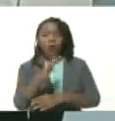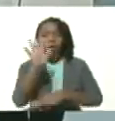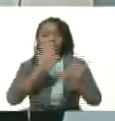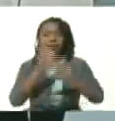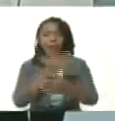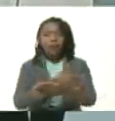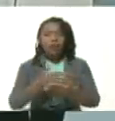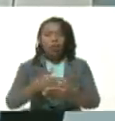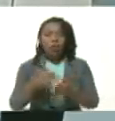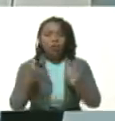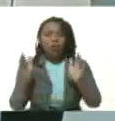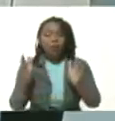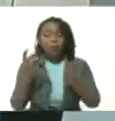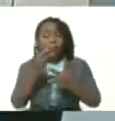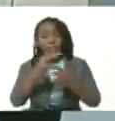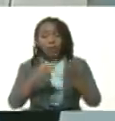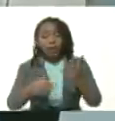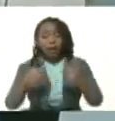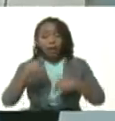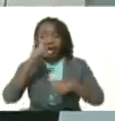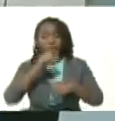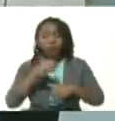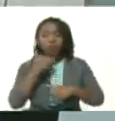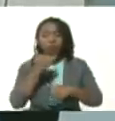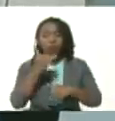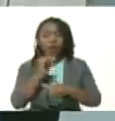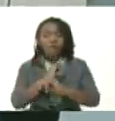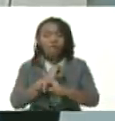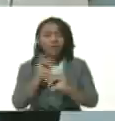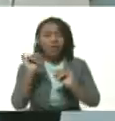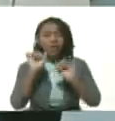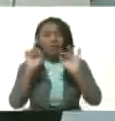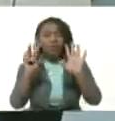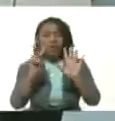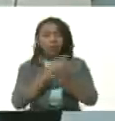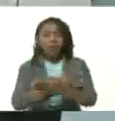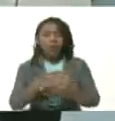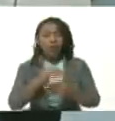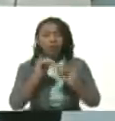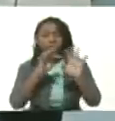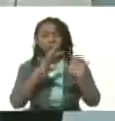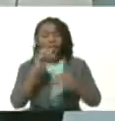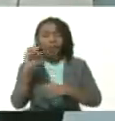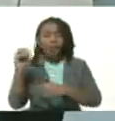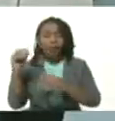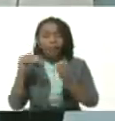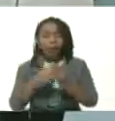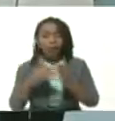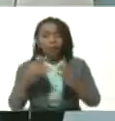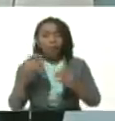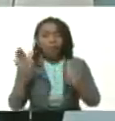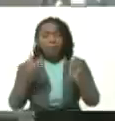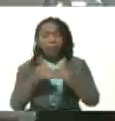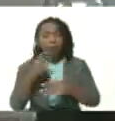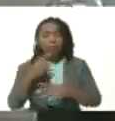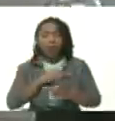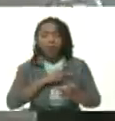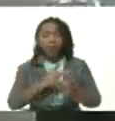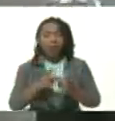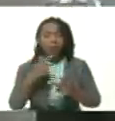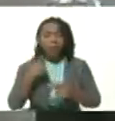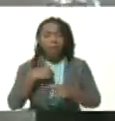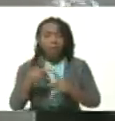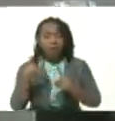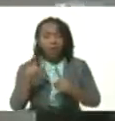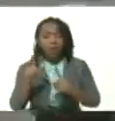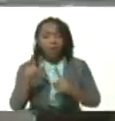millones de unidades. Este año vamos a terminar con 7 millones 500 mil unidades por razones ajenas a nuestra voluntad. Sin embargo, para